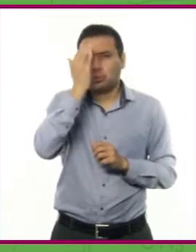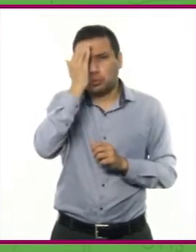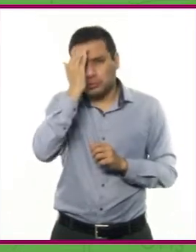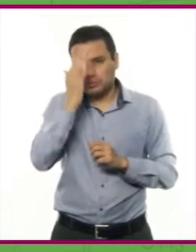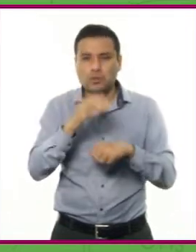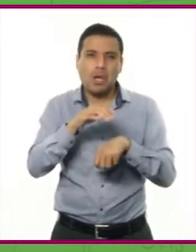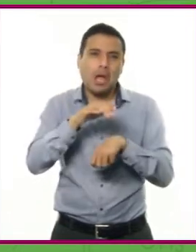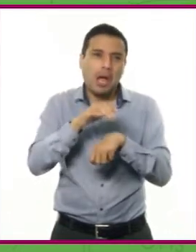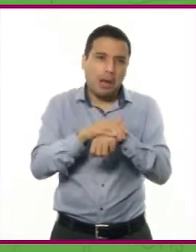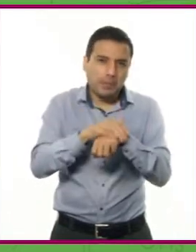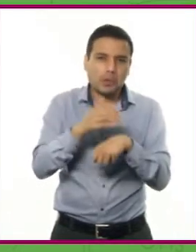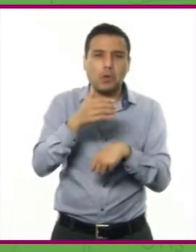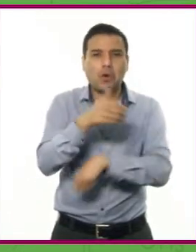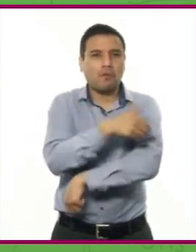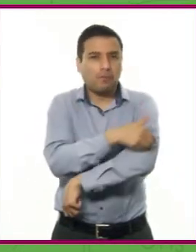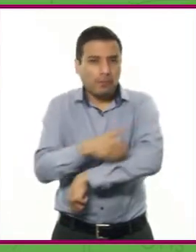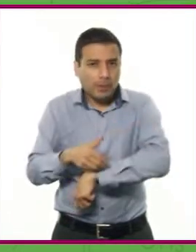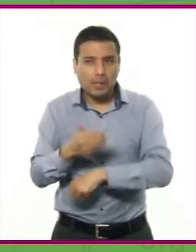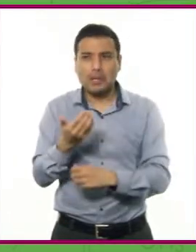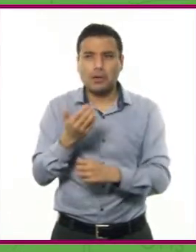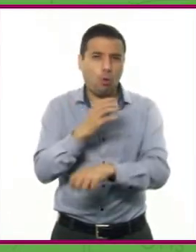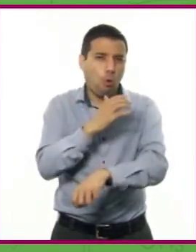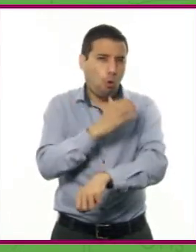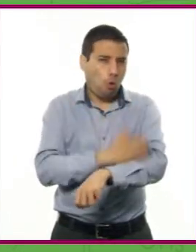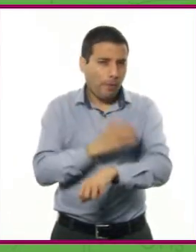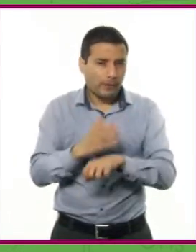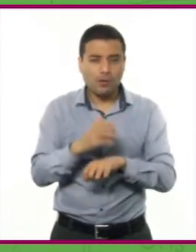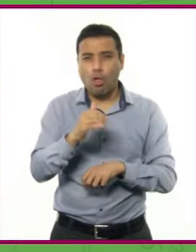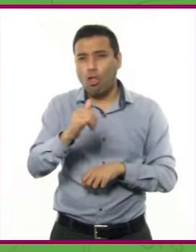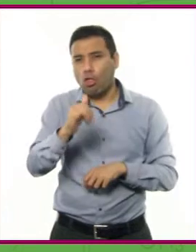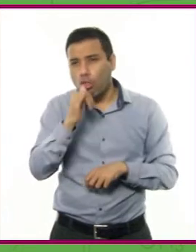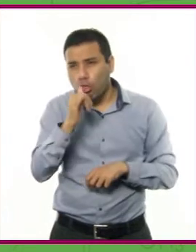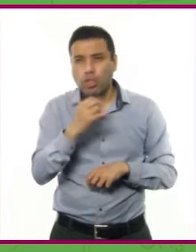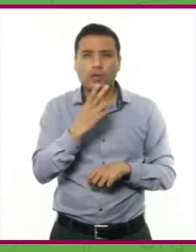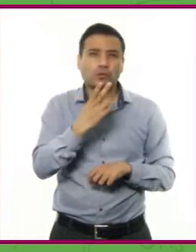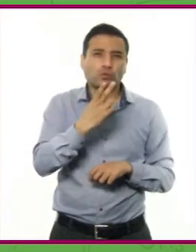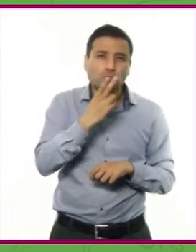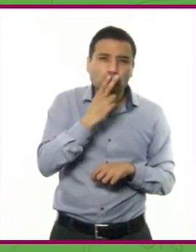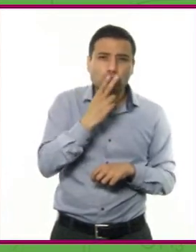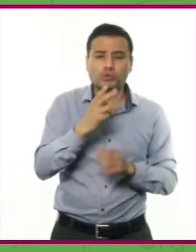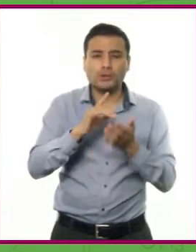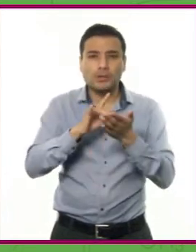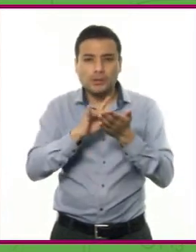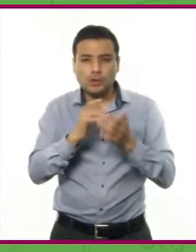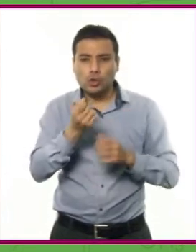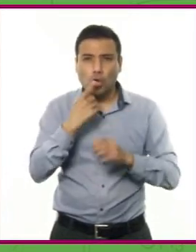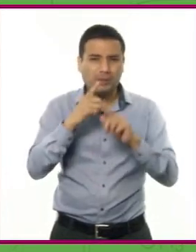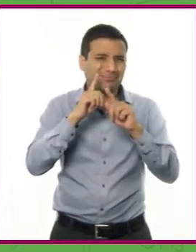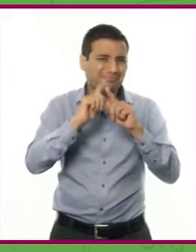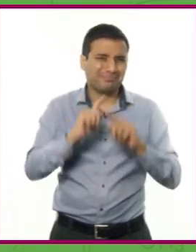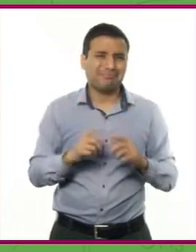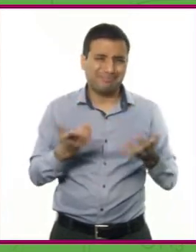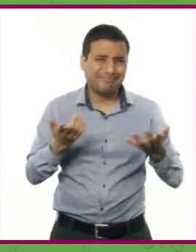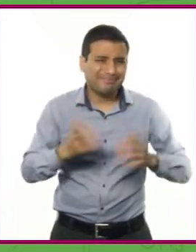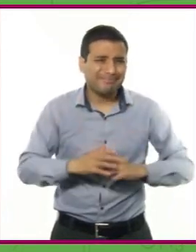Amigos, familiares o compañeros adictos al alcohol, al tabaco, a medicamentos legales o a drogas ilícitas. El objeto de la adicción